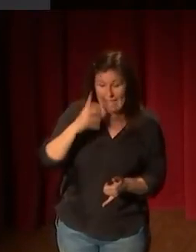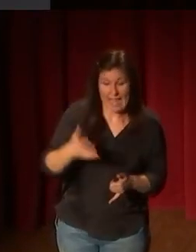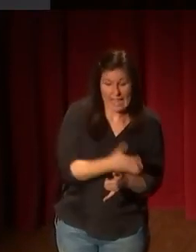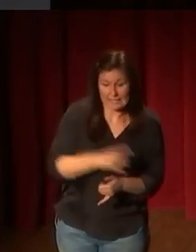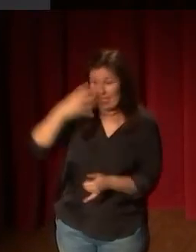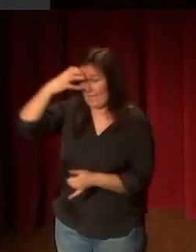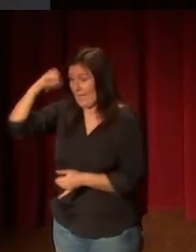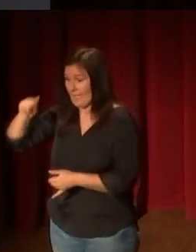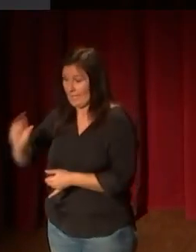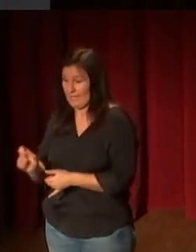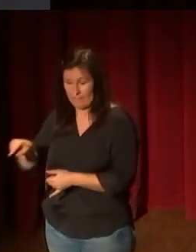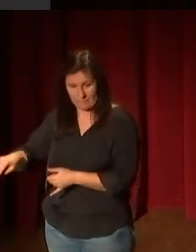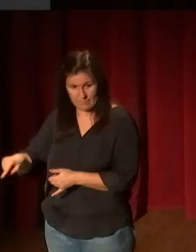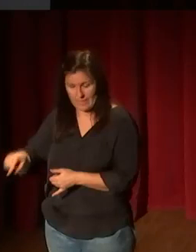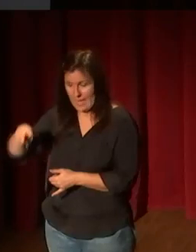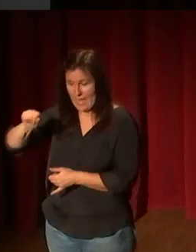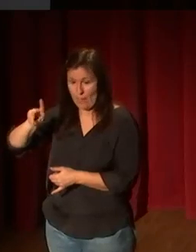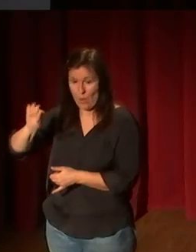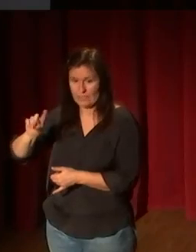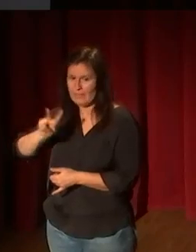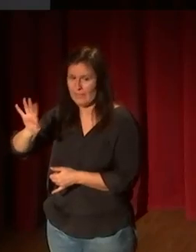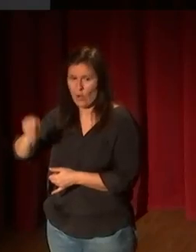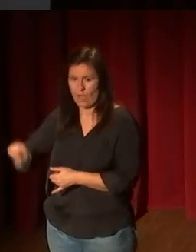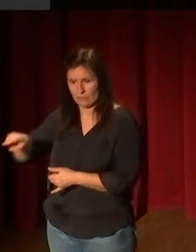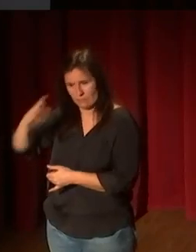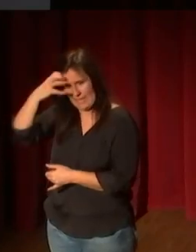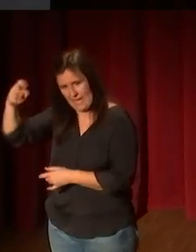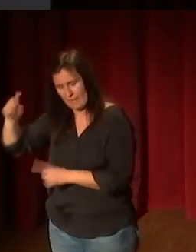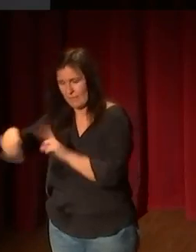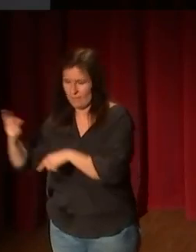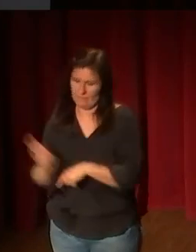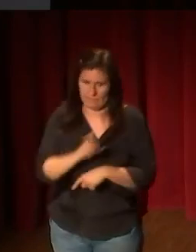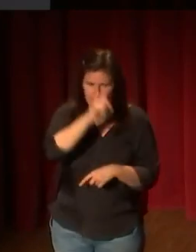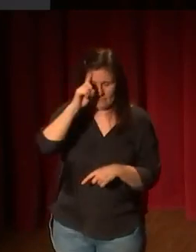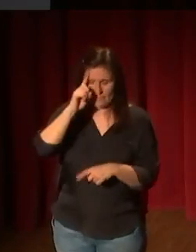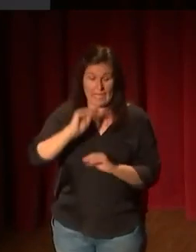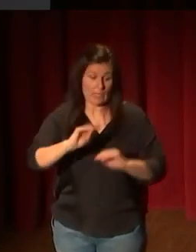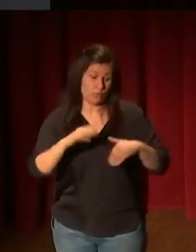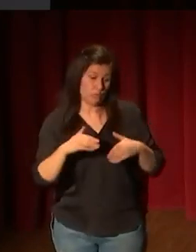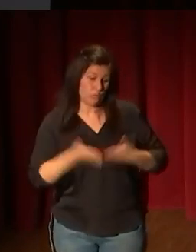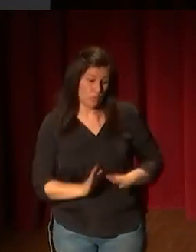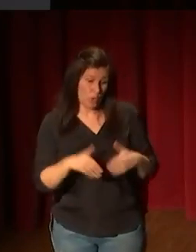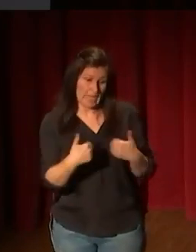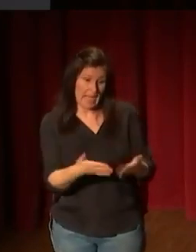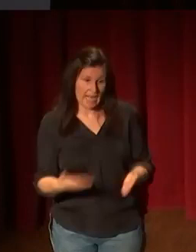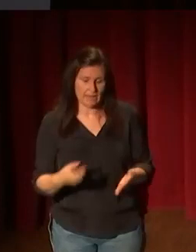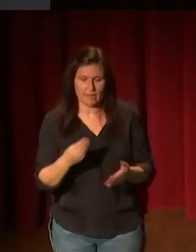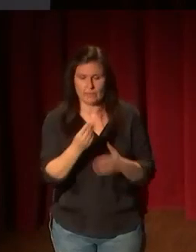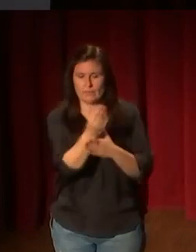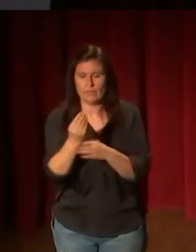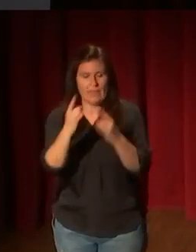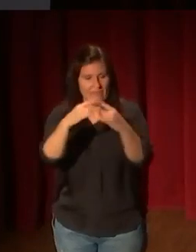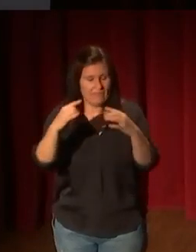durante 25 años trae esa costumbre regala a su hijo carlos cuarto algunos de esos fantásticos